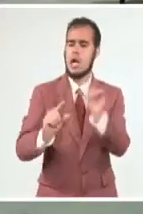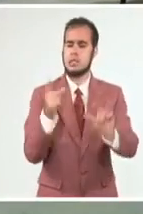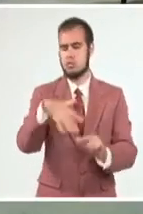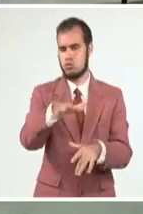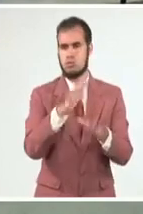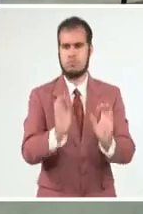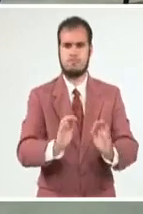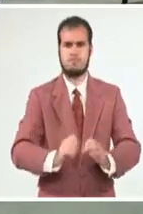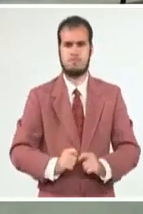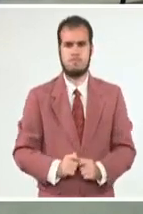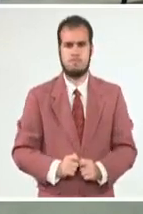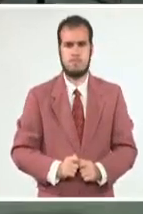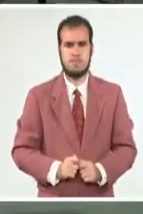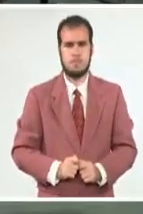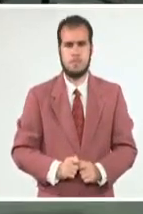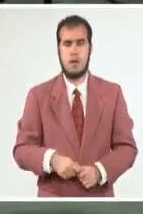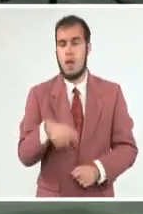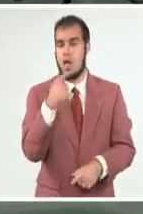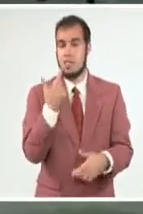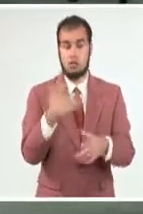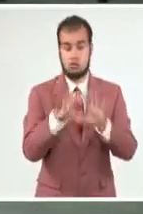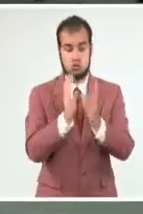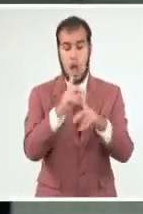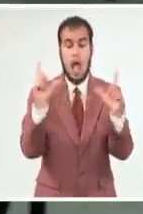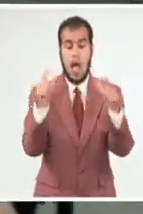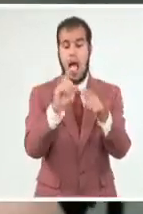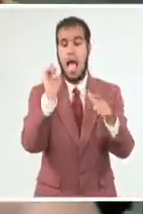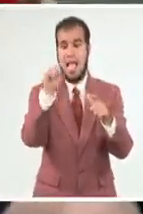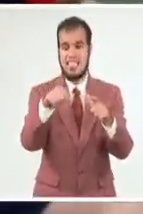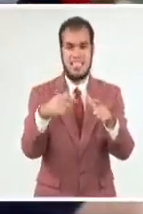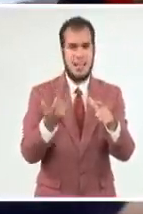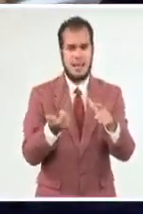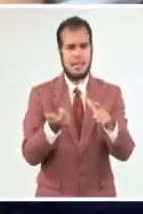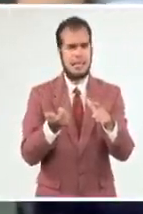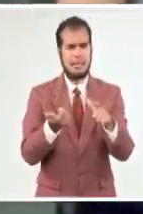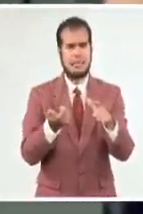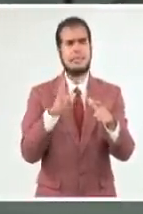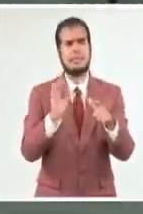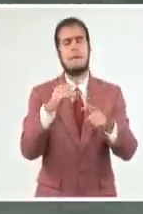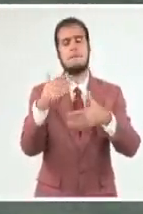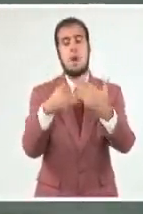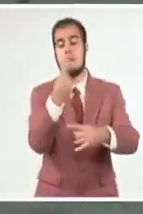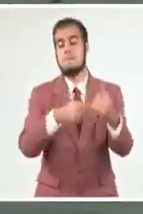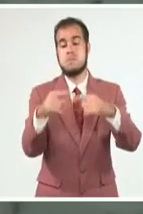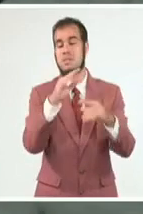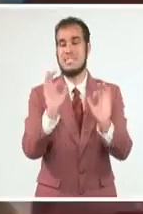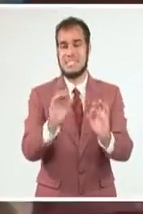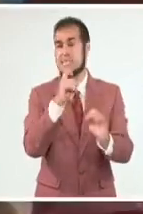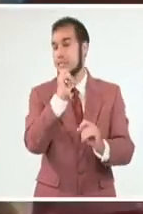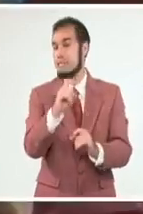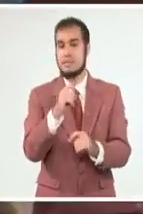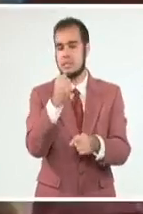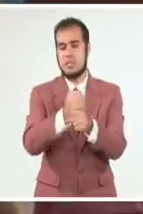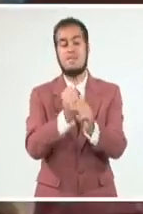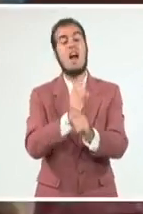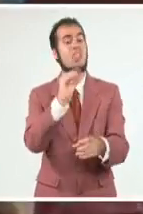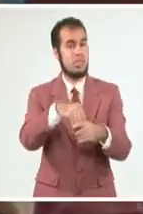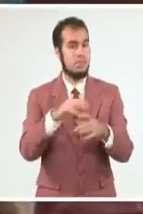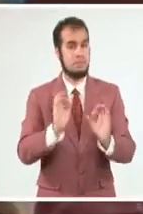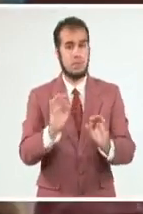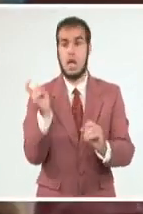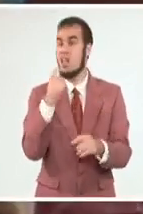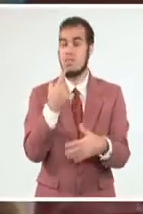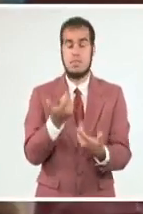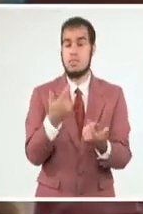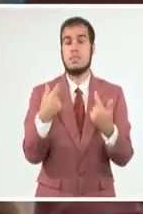allá de los logros, en el encuentro se expusieron también los problemas que hoy dificultan el trabajo comunitario. Hay que seguir trabajando en la calidad